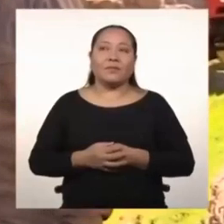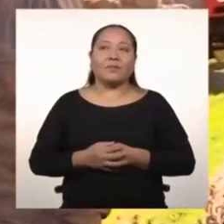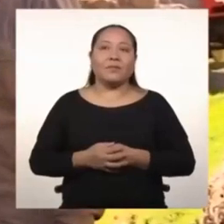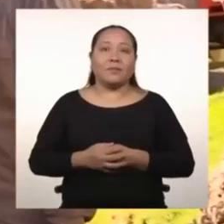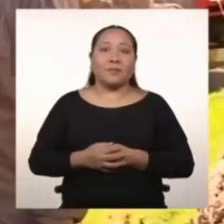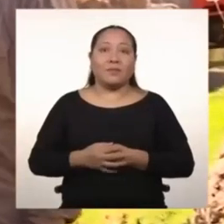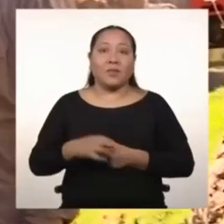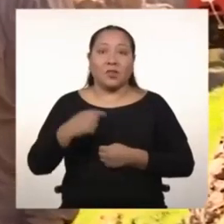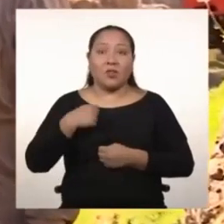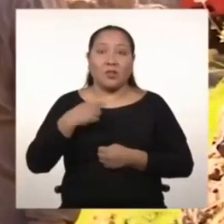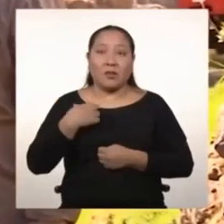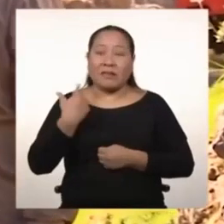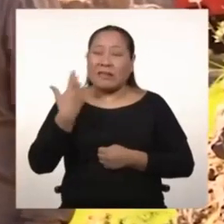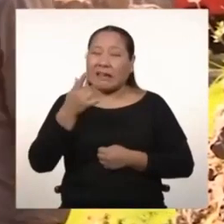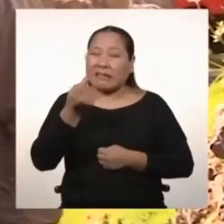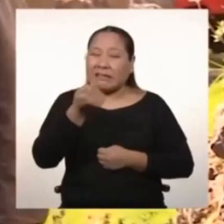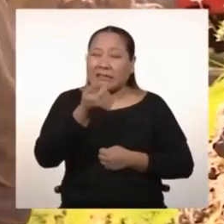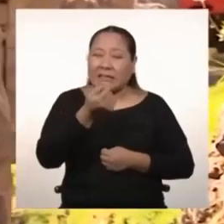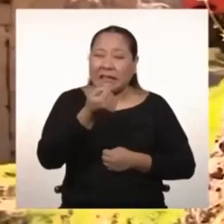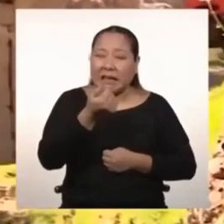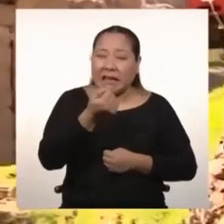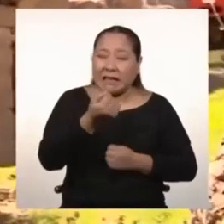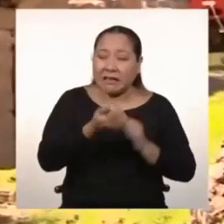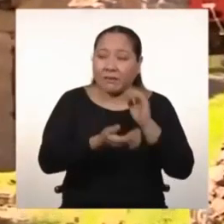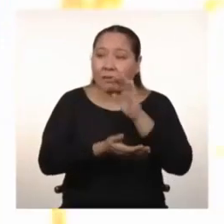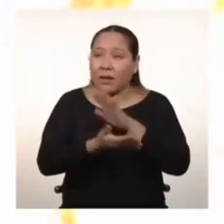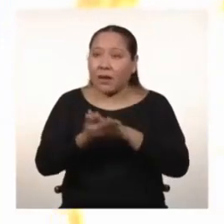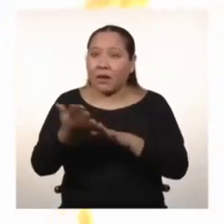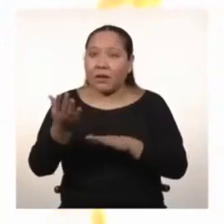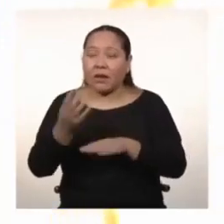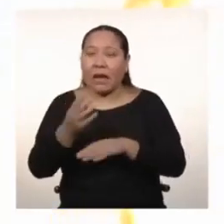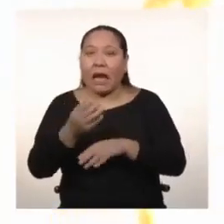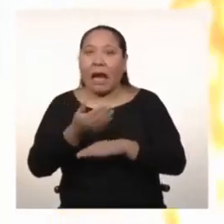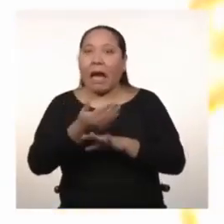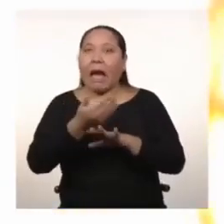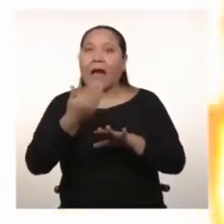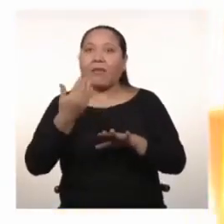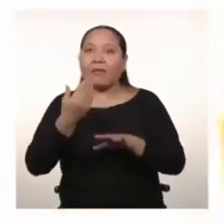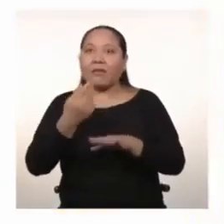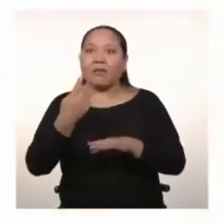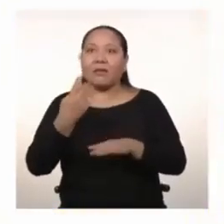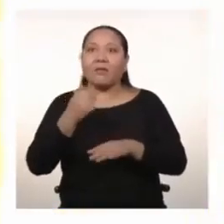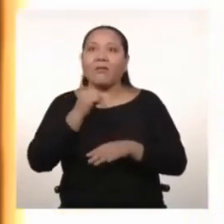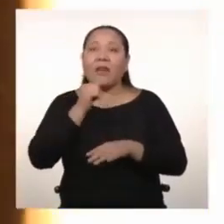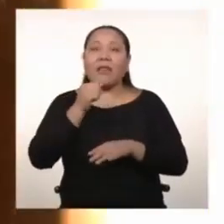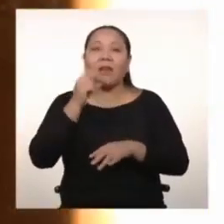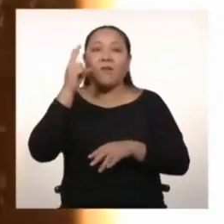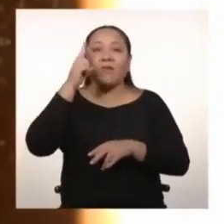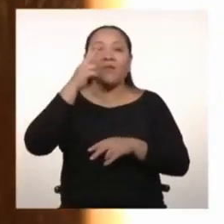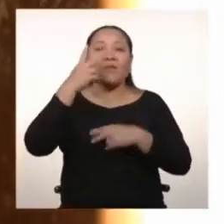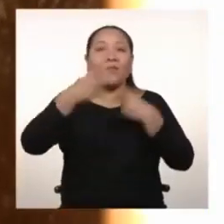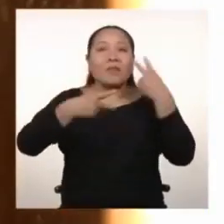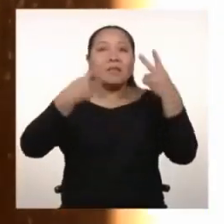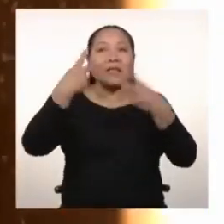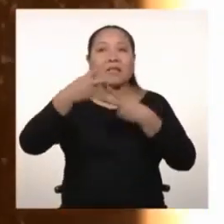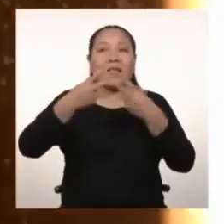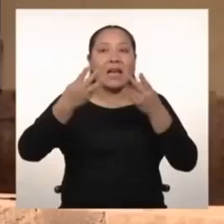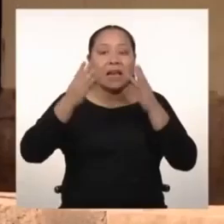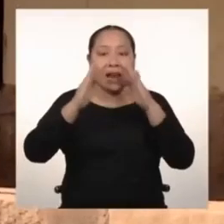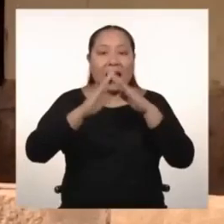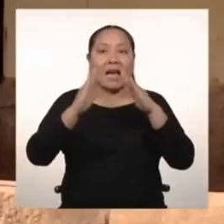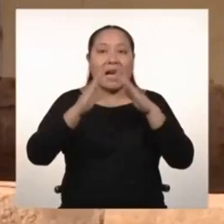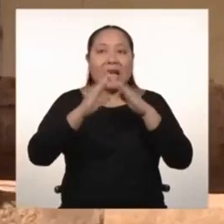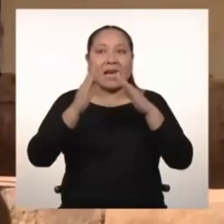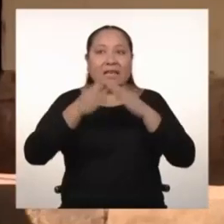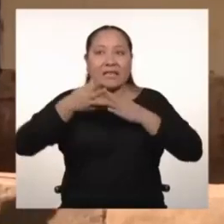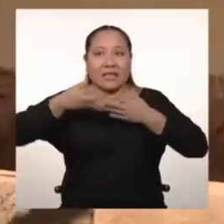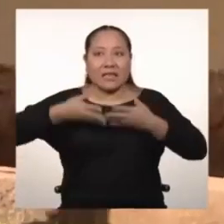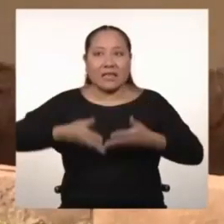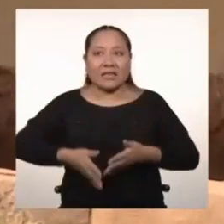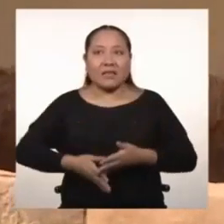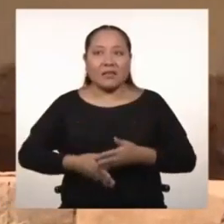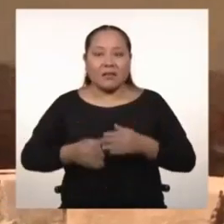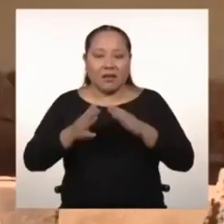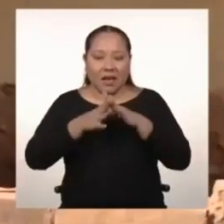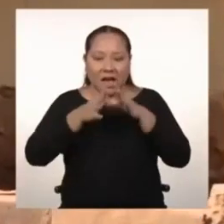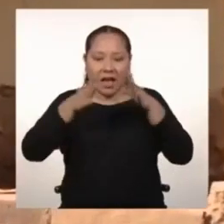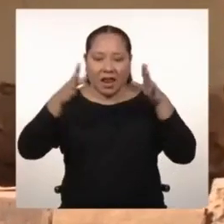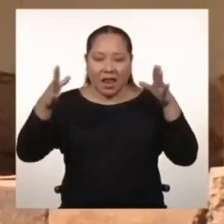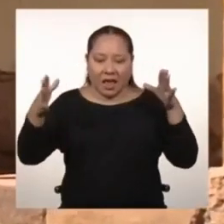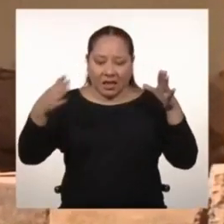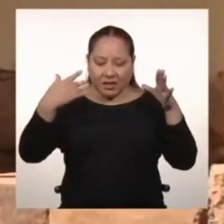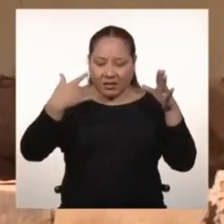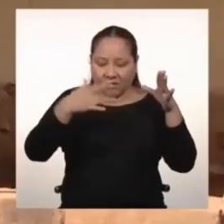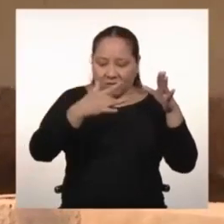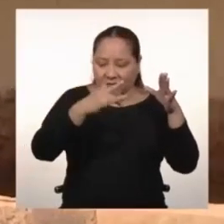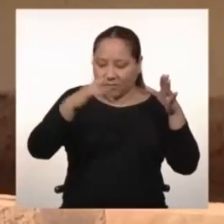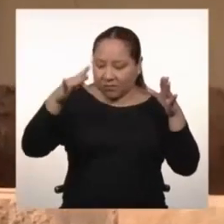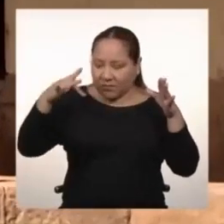Yo ya estaba a punto de irme sin visitar la famosa casa natal. Esta es, majestuosa en su sencillez, altiva en su